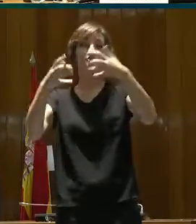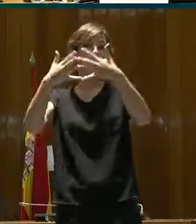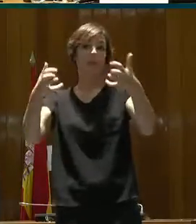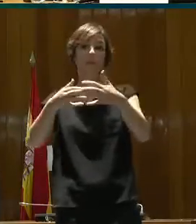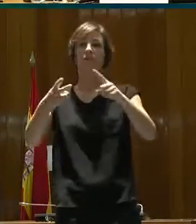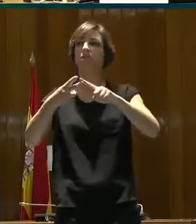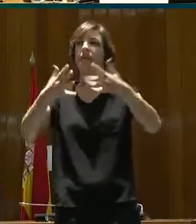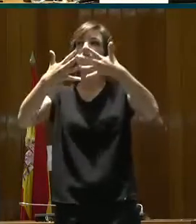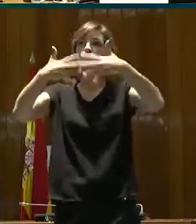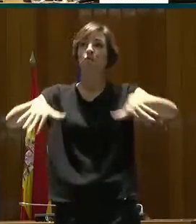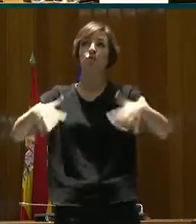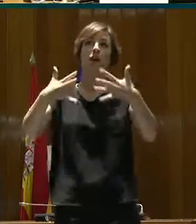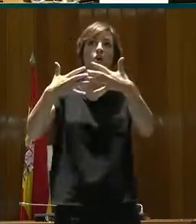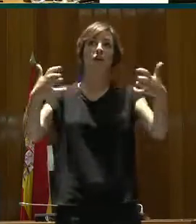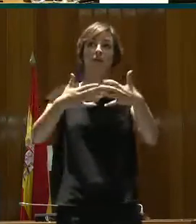estructura oracional,